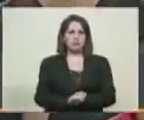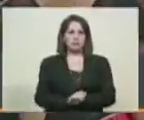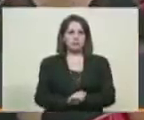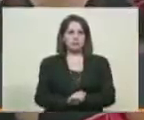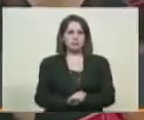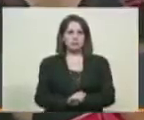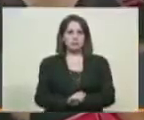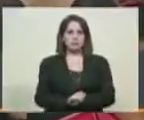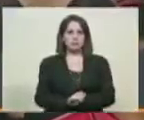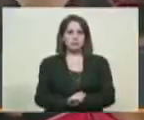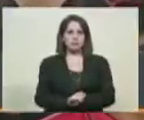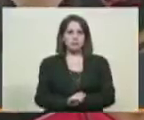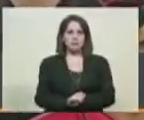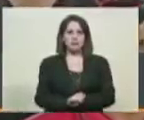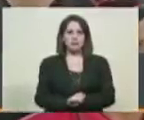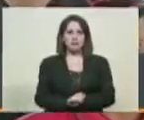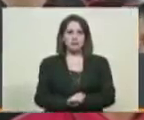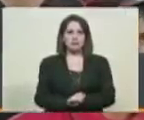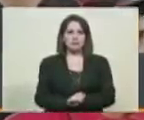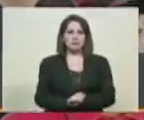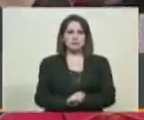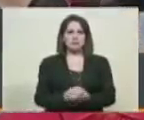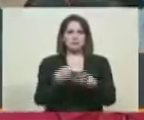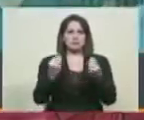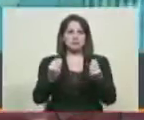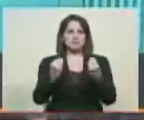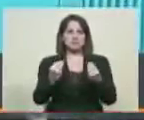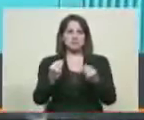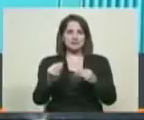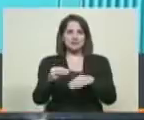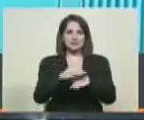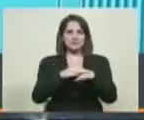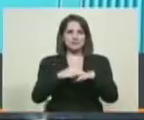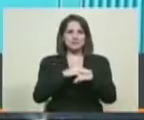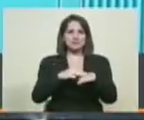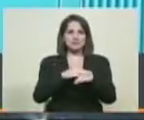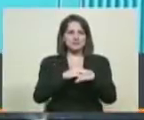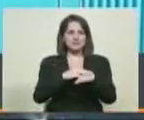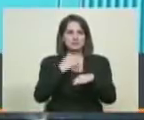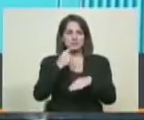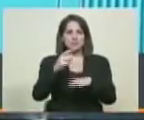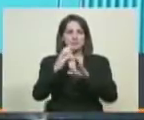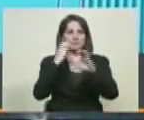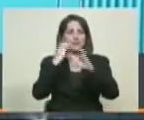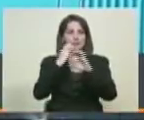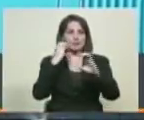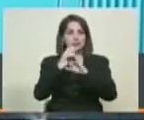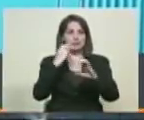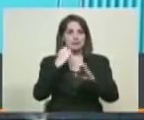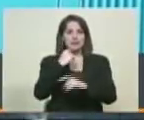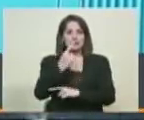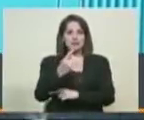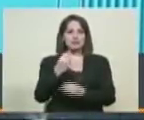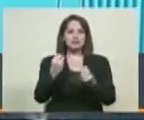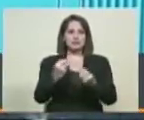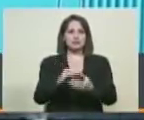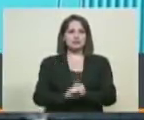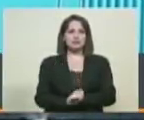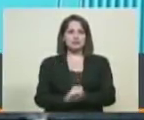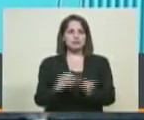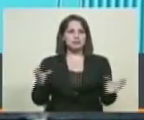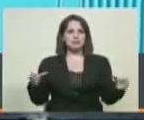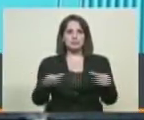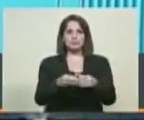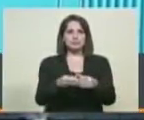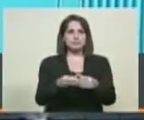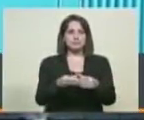nueva ministra de Obras Públicas y nuevo ministro de Transporte, yo voy a diferir esta decisión para que ustedes hagan una reunión y